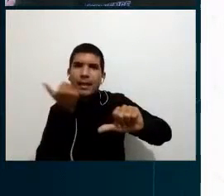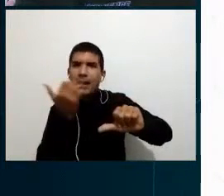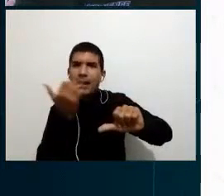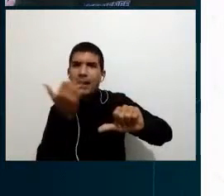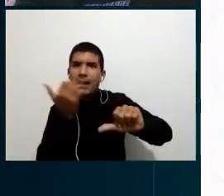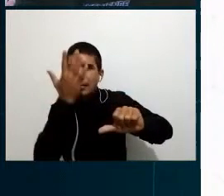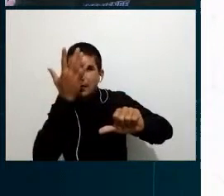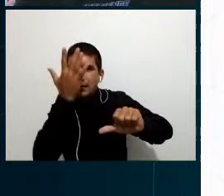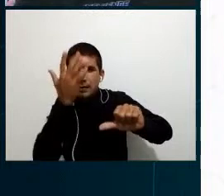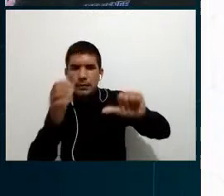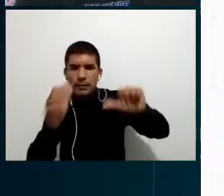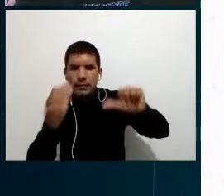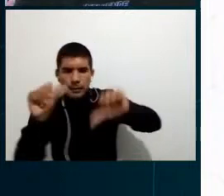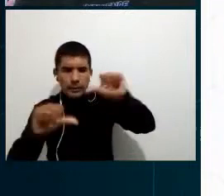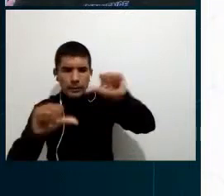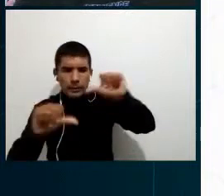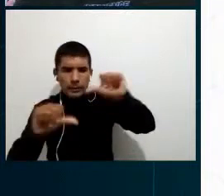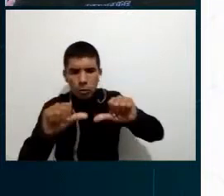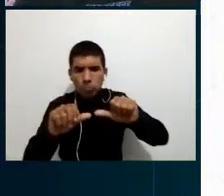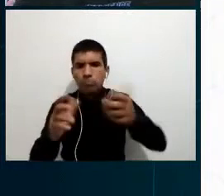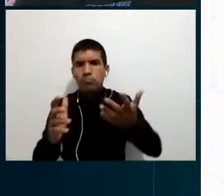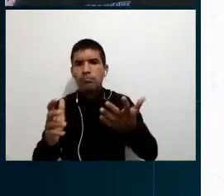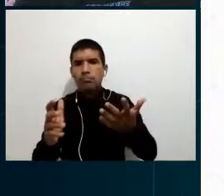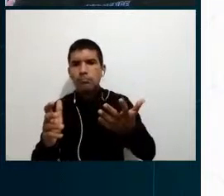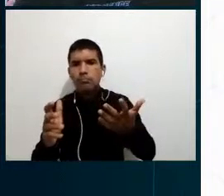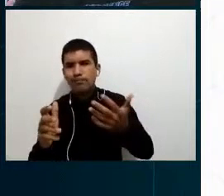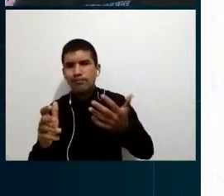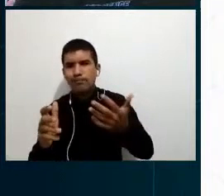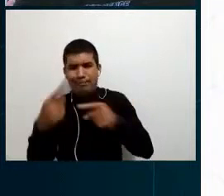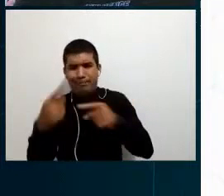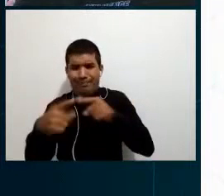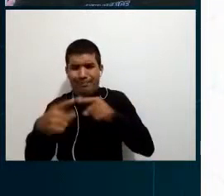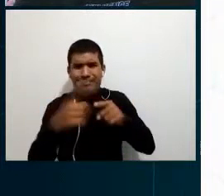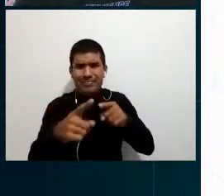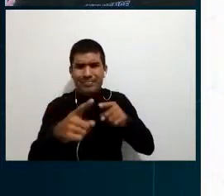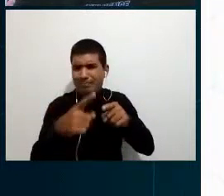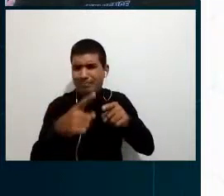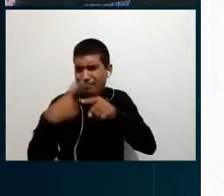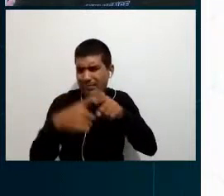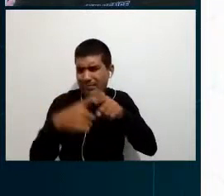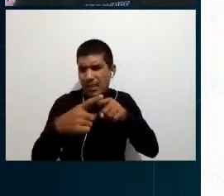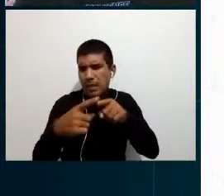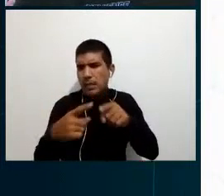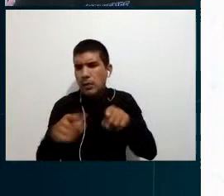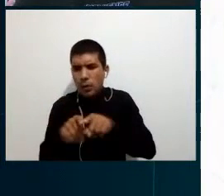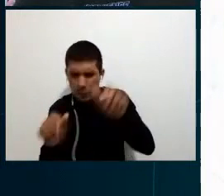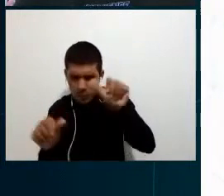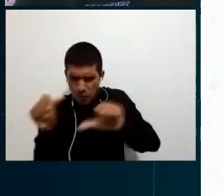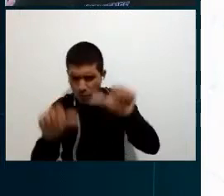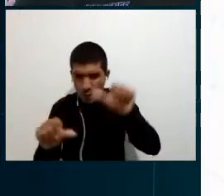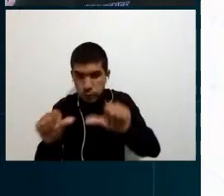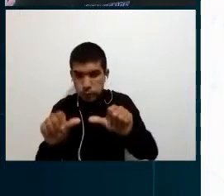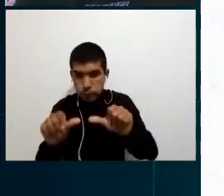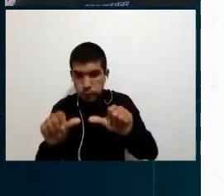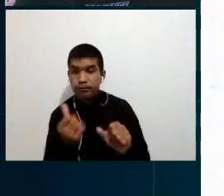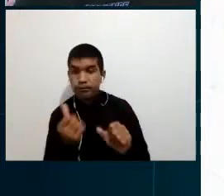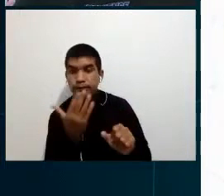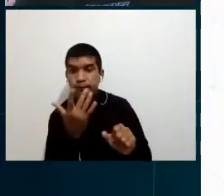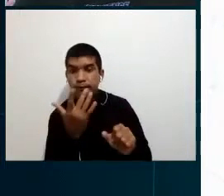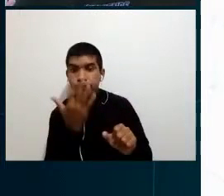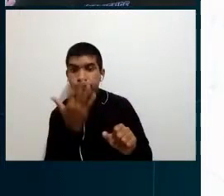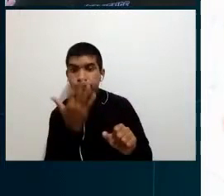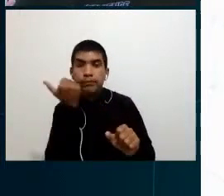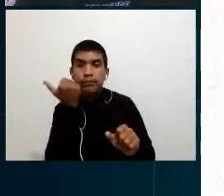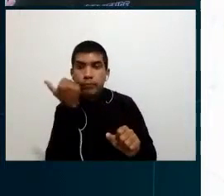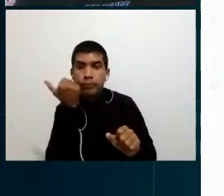Suiza. Tenemos celdas. En esta subestación se realizan pruebas tanto de